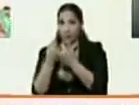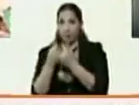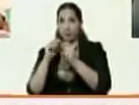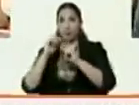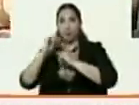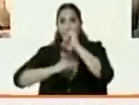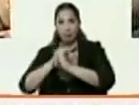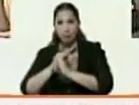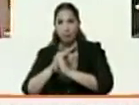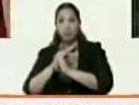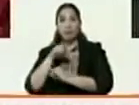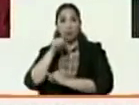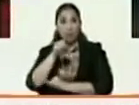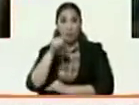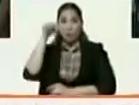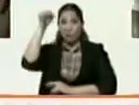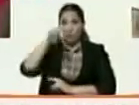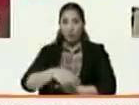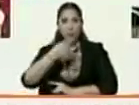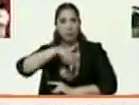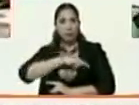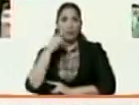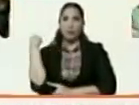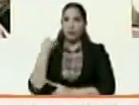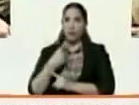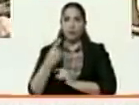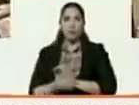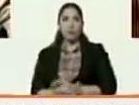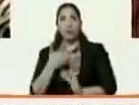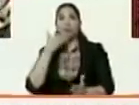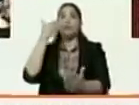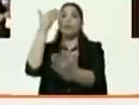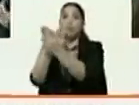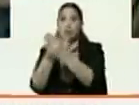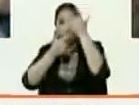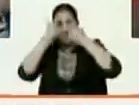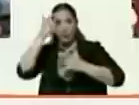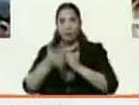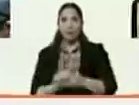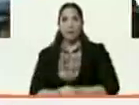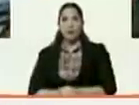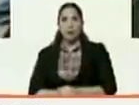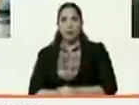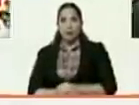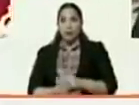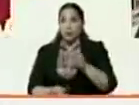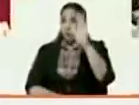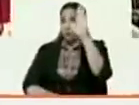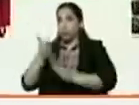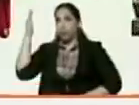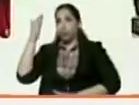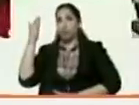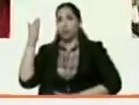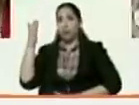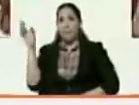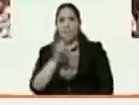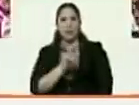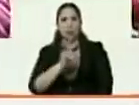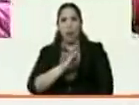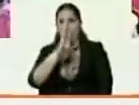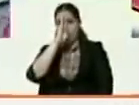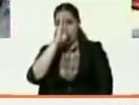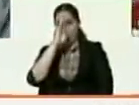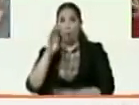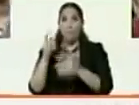Internacional. Por eso hoy nosotros tenemos que darle las gracias a Hugo Chávez, que echó de Venezuela al Fondo Monetario